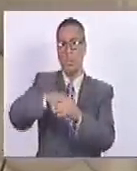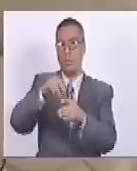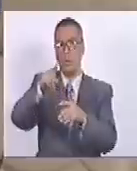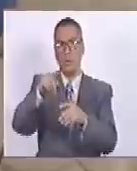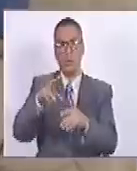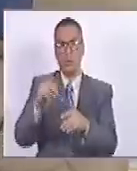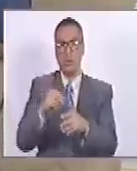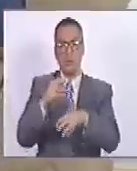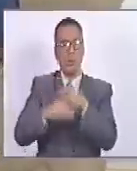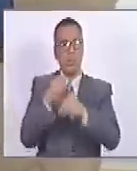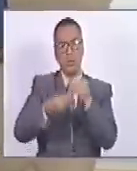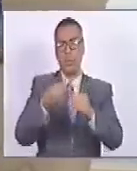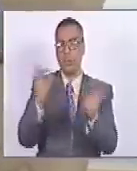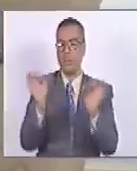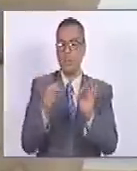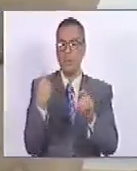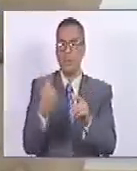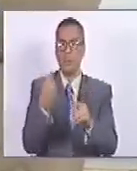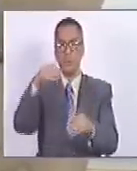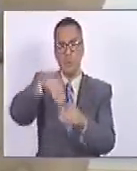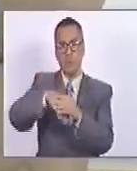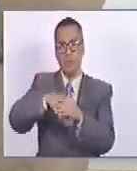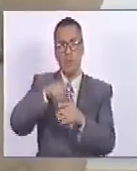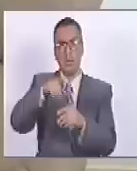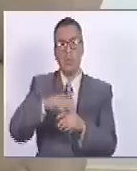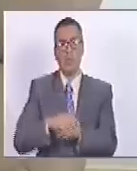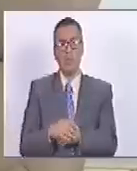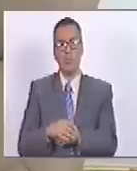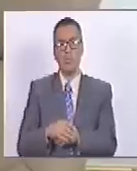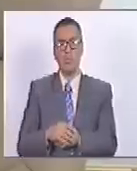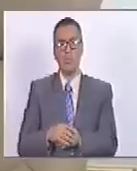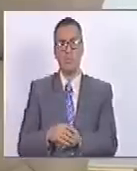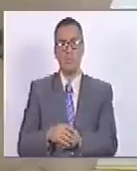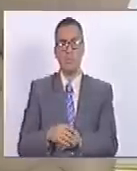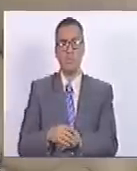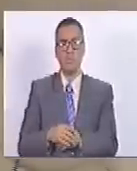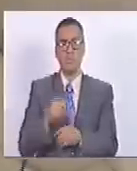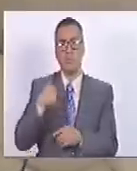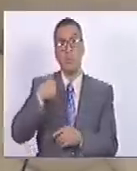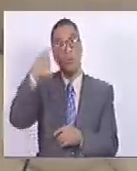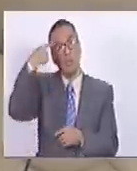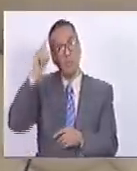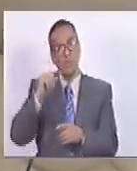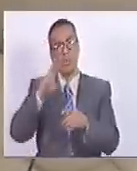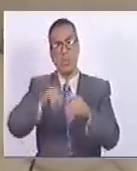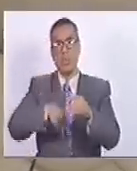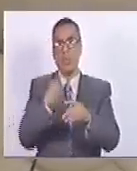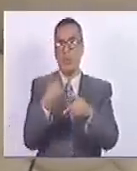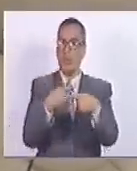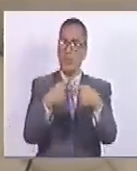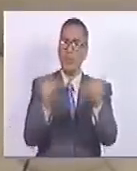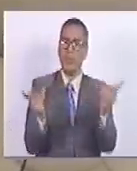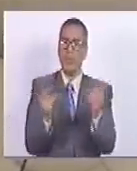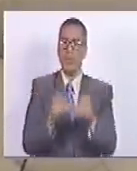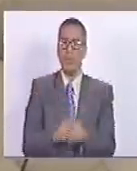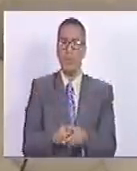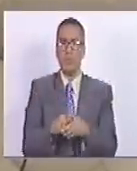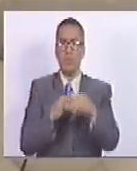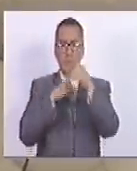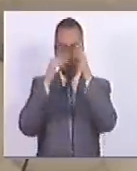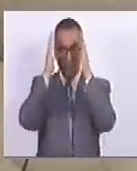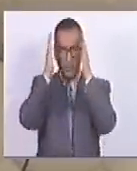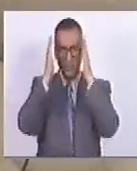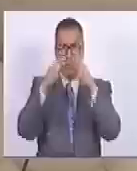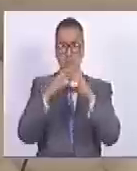electoral hace elecciones. Y si otro órgano del poder público, atendiendo a